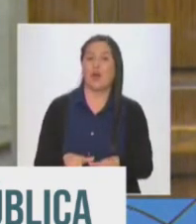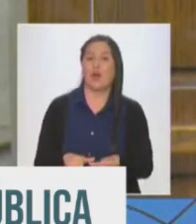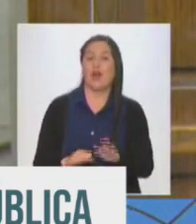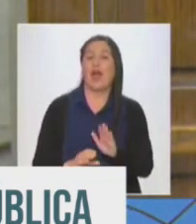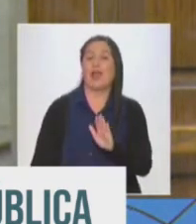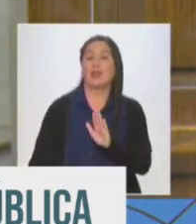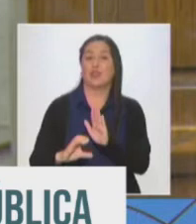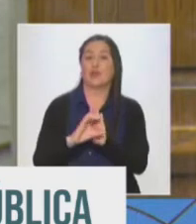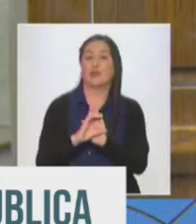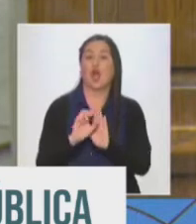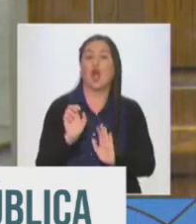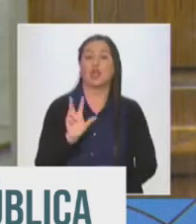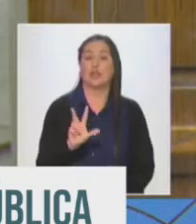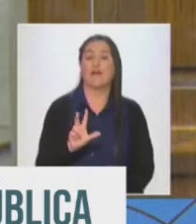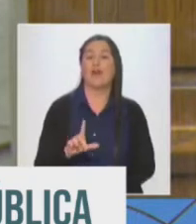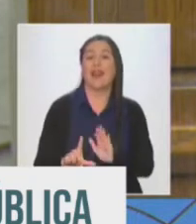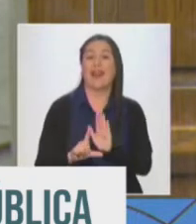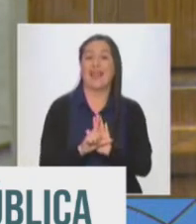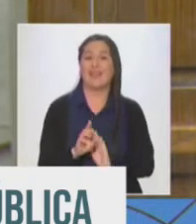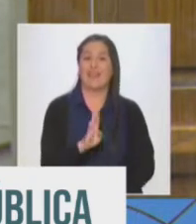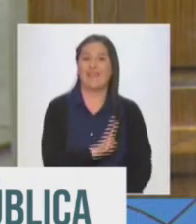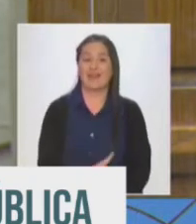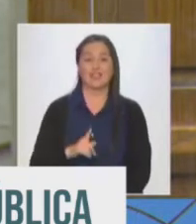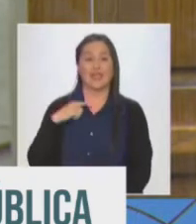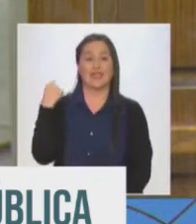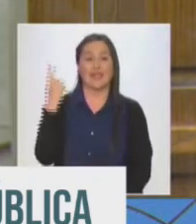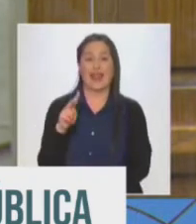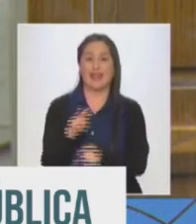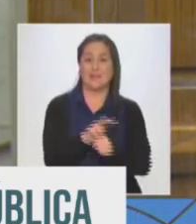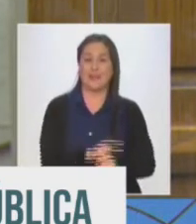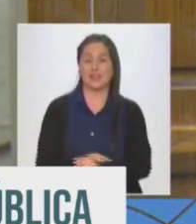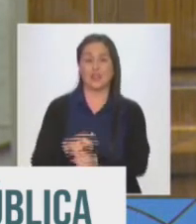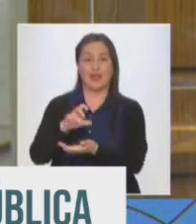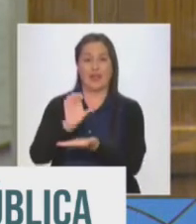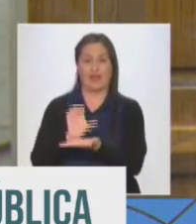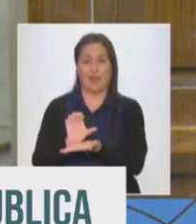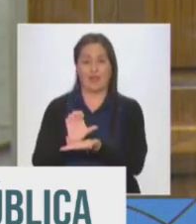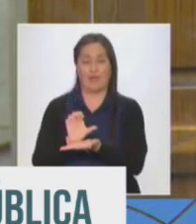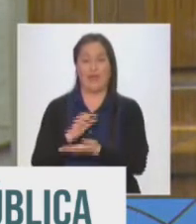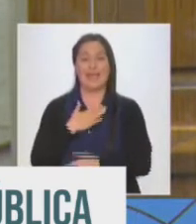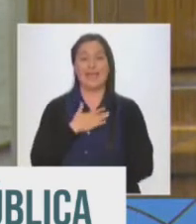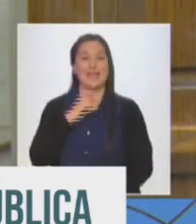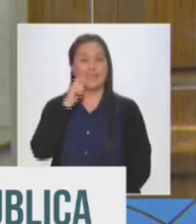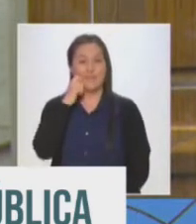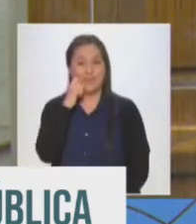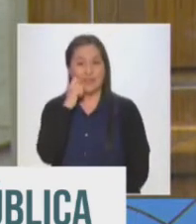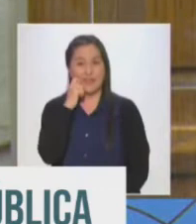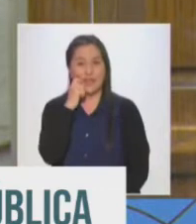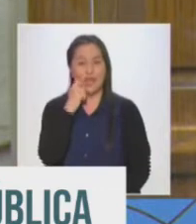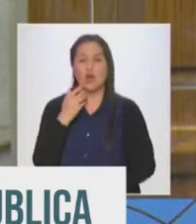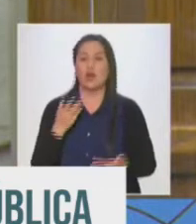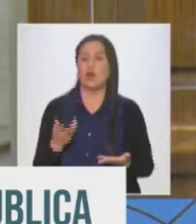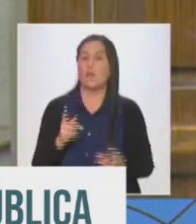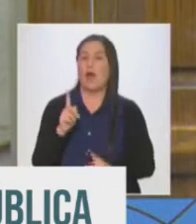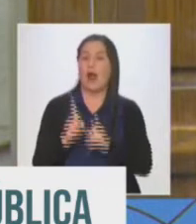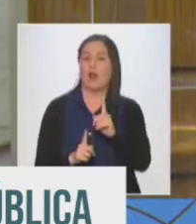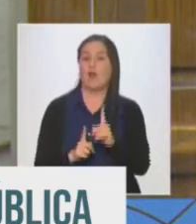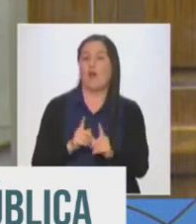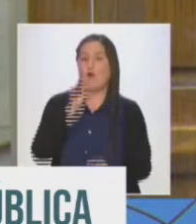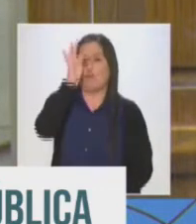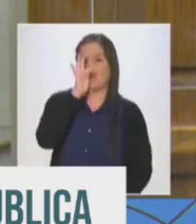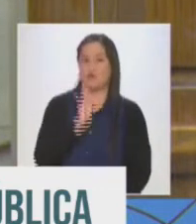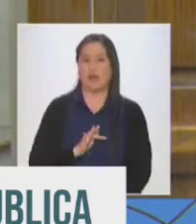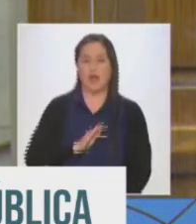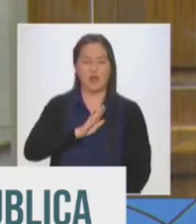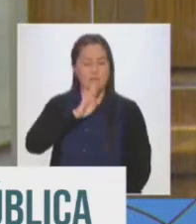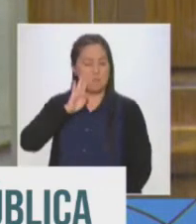artículo 8, así como la Ley de Bases Generales de Administración del Estado, que lo define como observar una conducta funcionaria